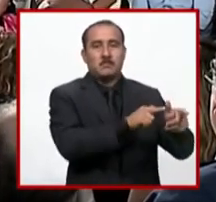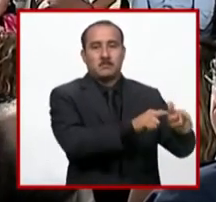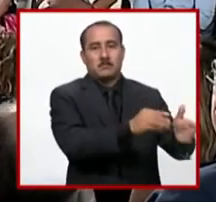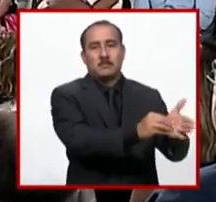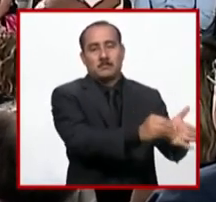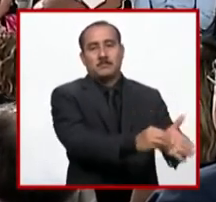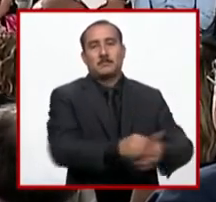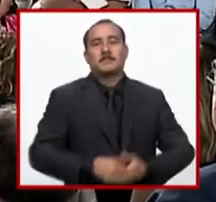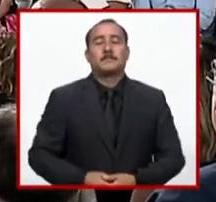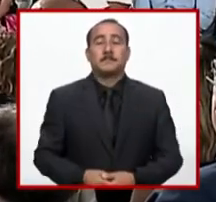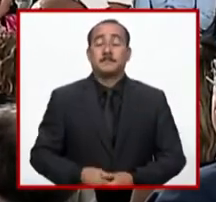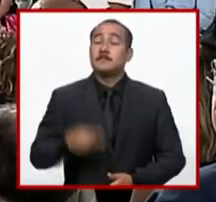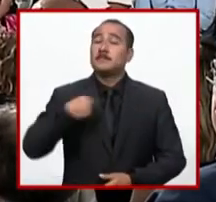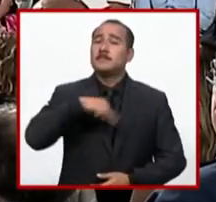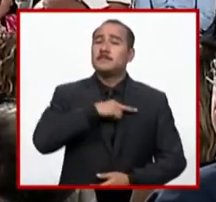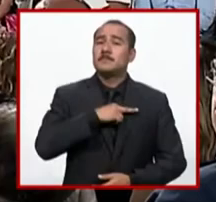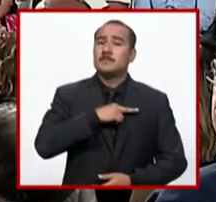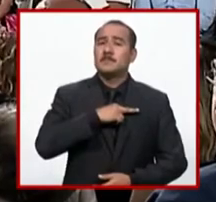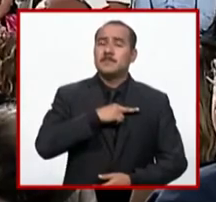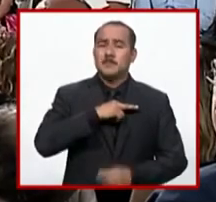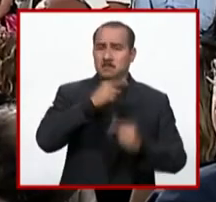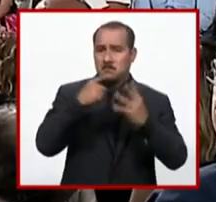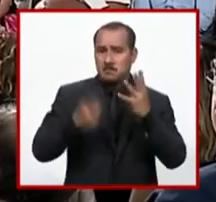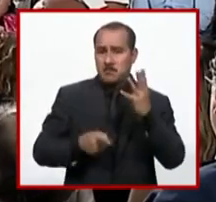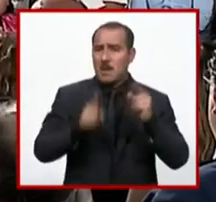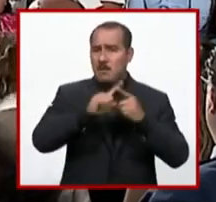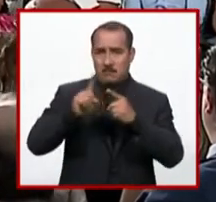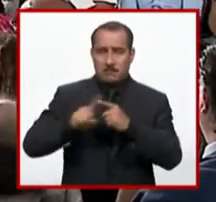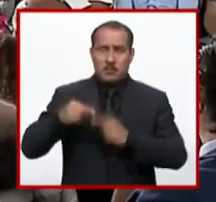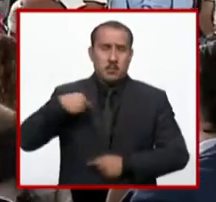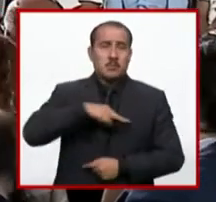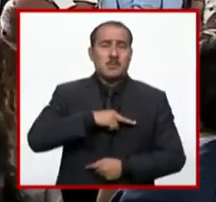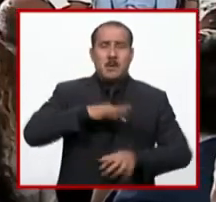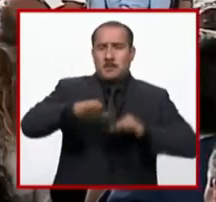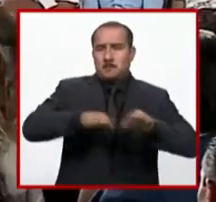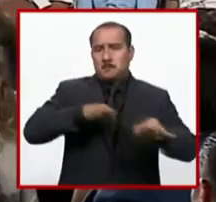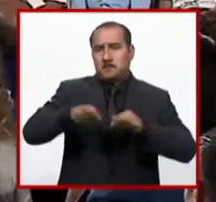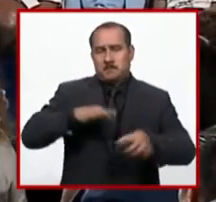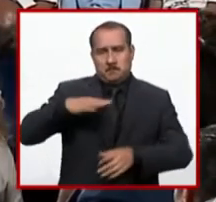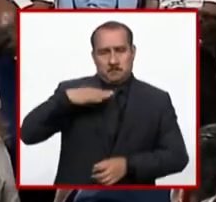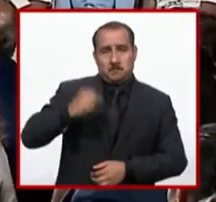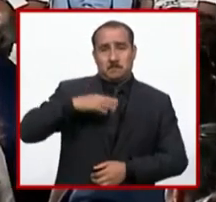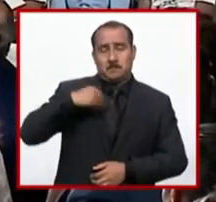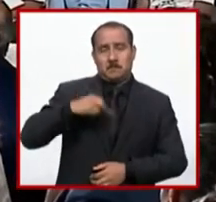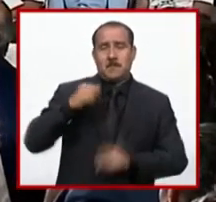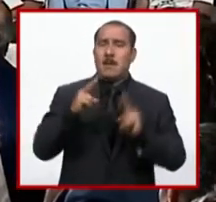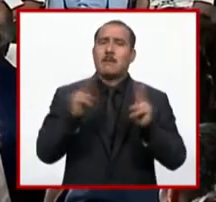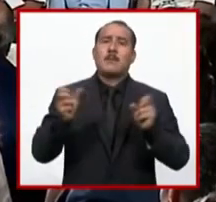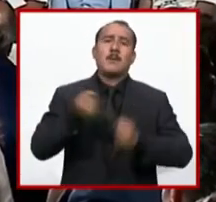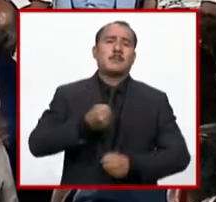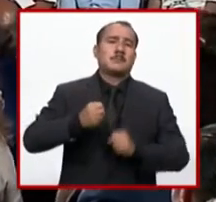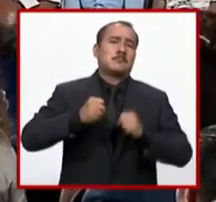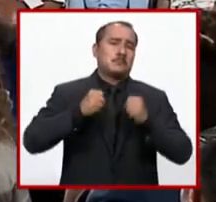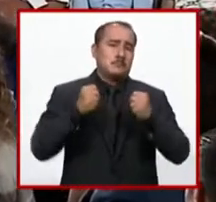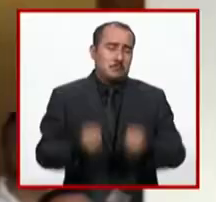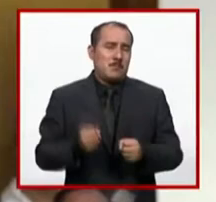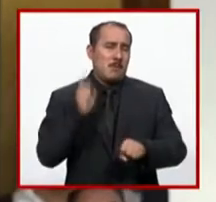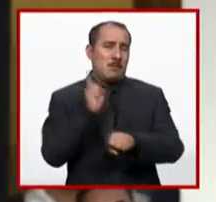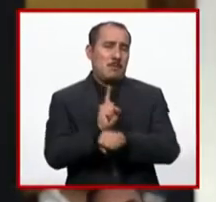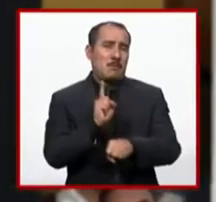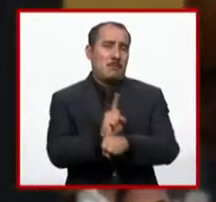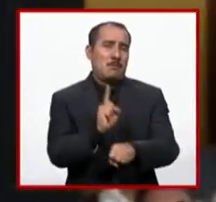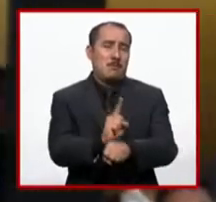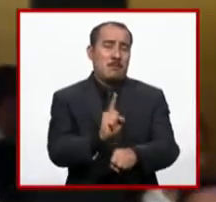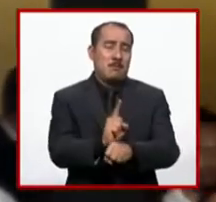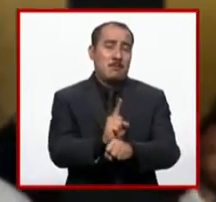que estamos trabajando en varios frentes, como ustedes pueden ver. En el tema de seguridad es un trabajo diario. No hay